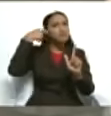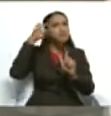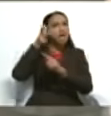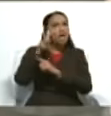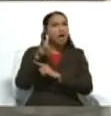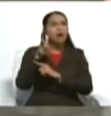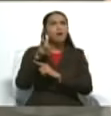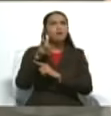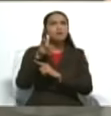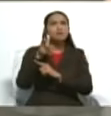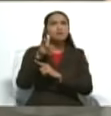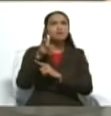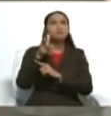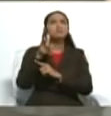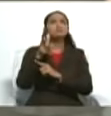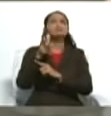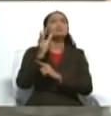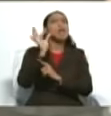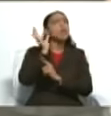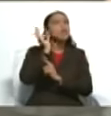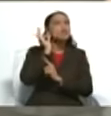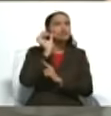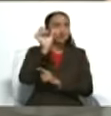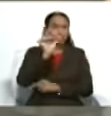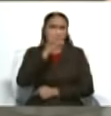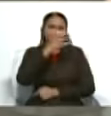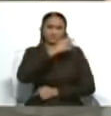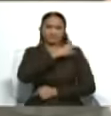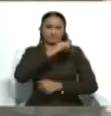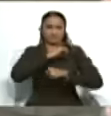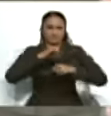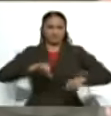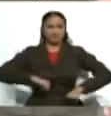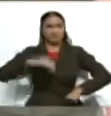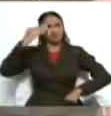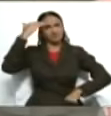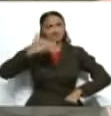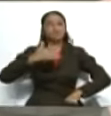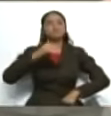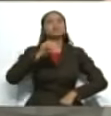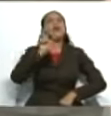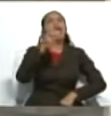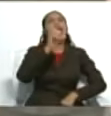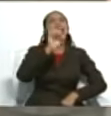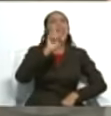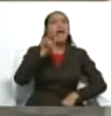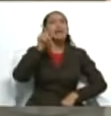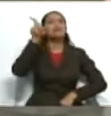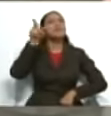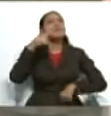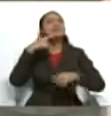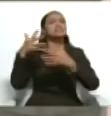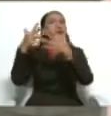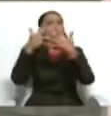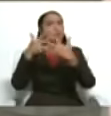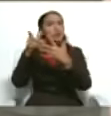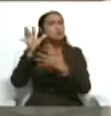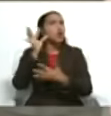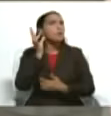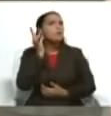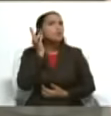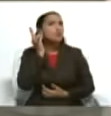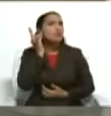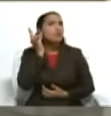de la general Laura Richardson, comandante del Comando Sur de los Estados Unidos. estaba